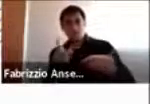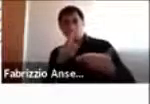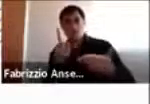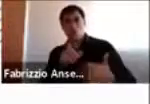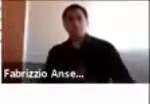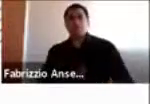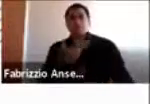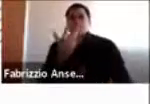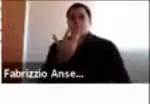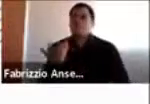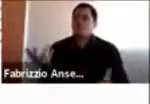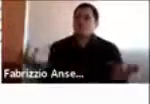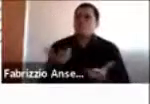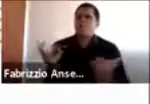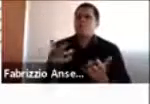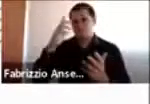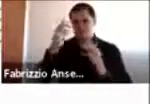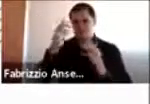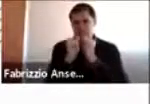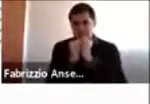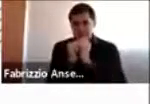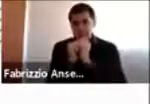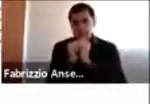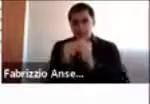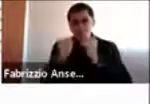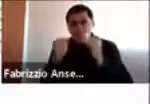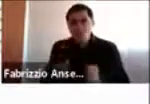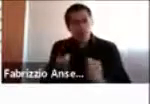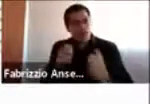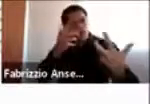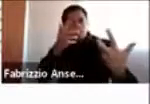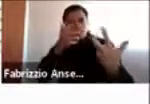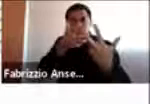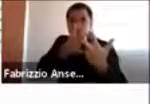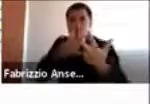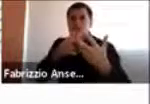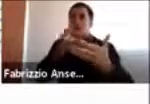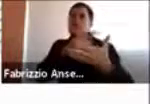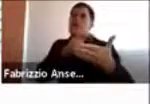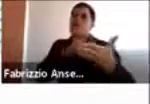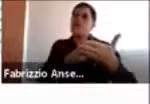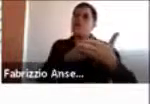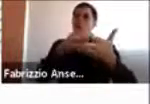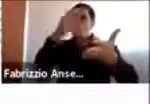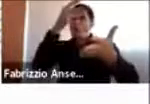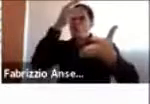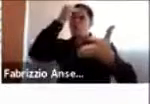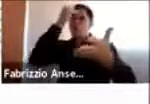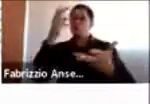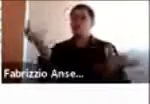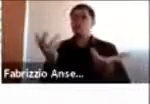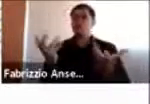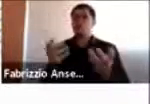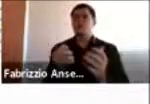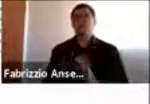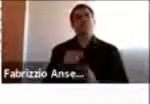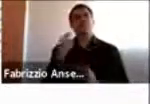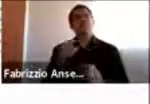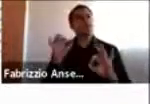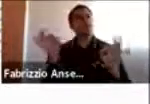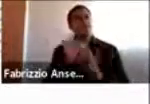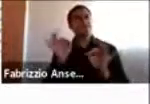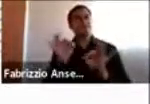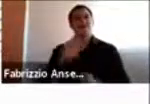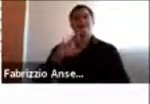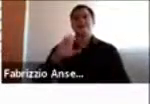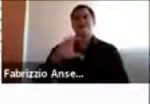puede adaptar a esa nueva demanda cultural? Y en ese sentido entonces surge de manera muy fuerte la hipótesis del reciclaje neuronal que básicamente